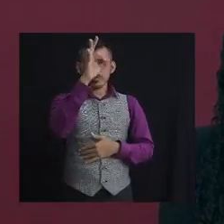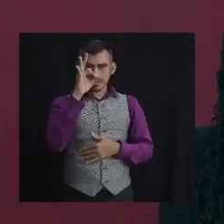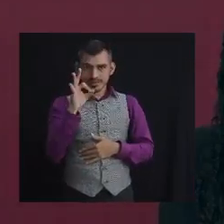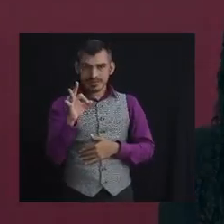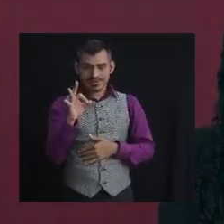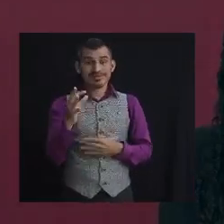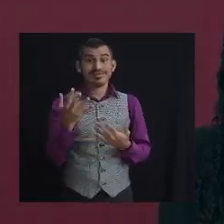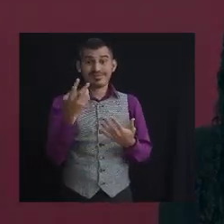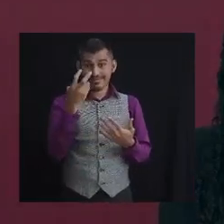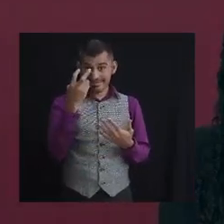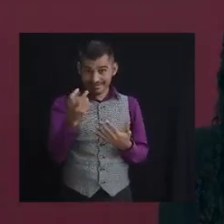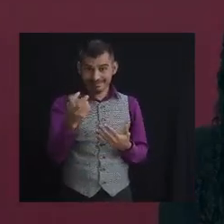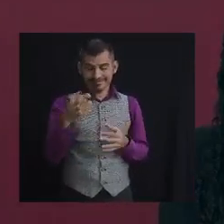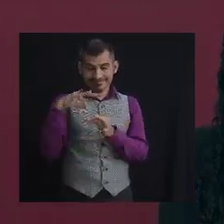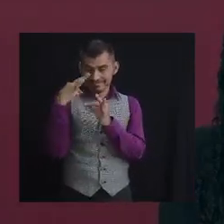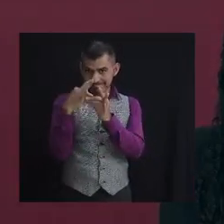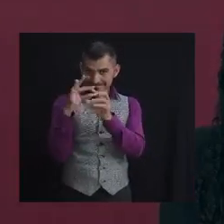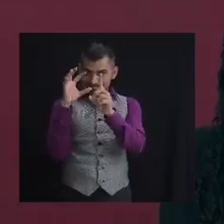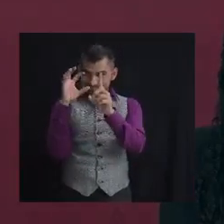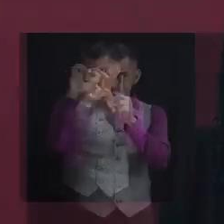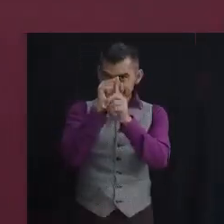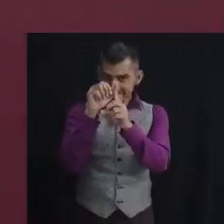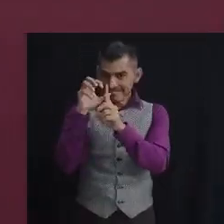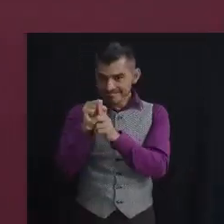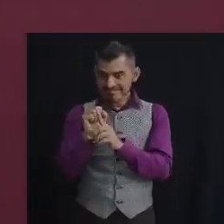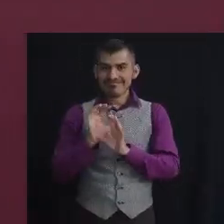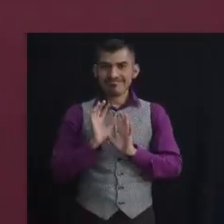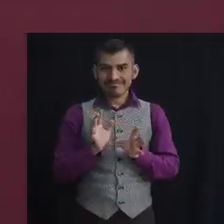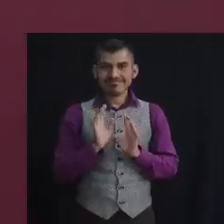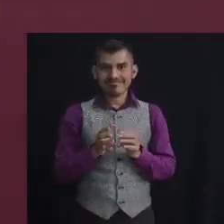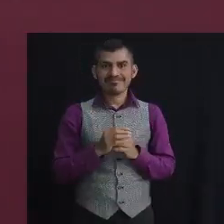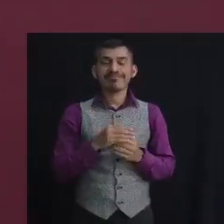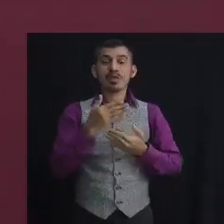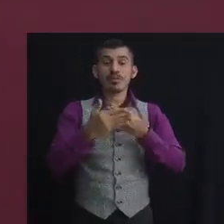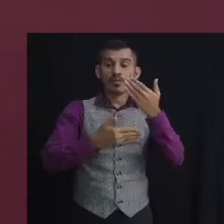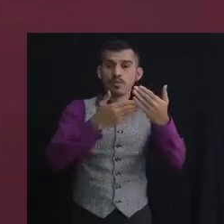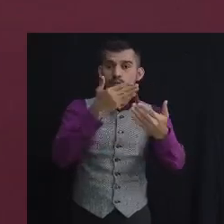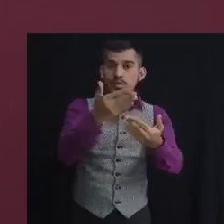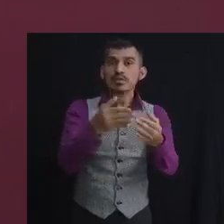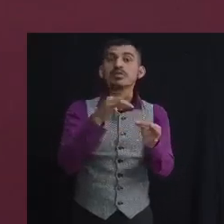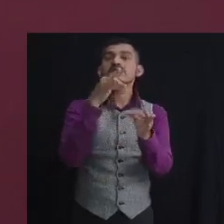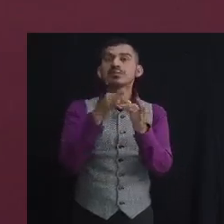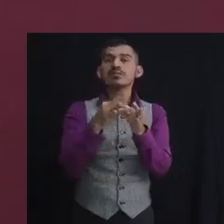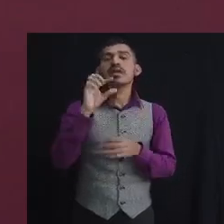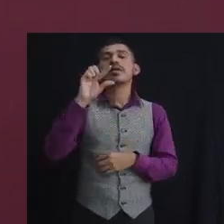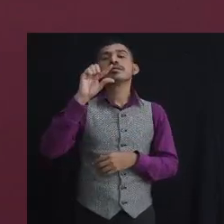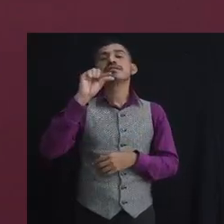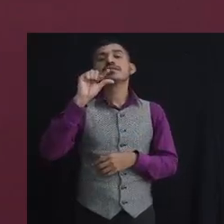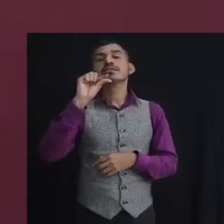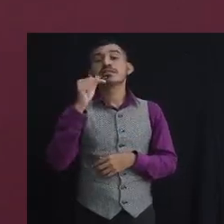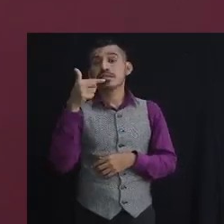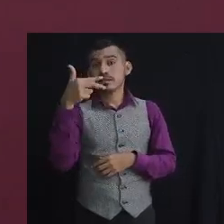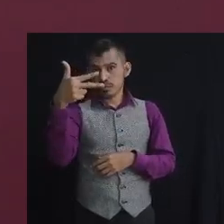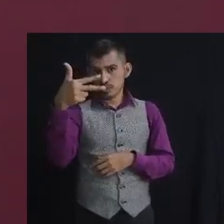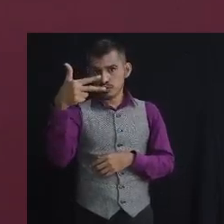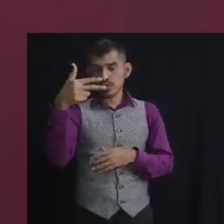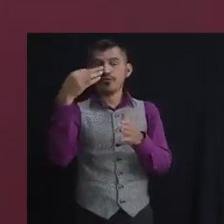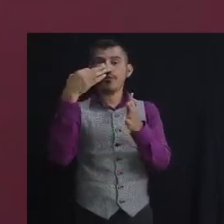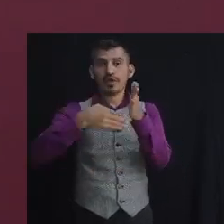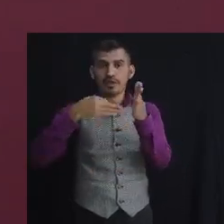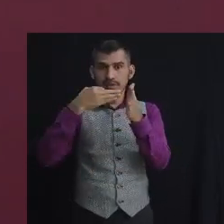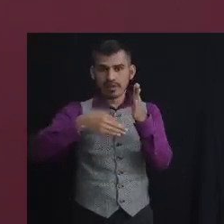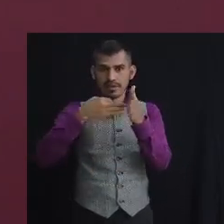total, mientras que tenía en proceso de cumplimiento otros 78, lo que